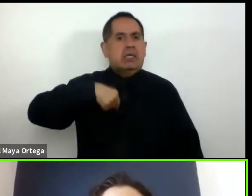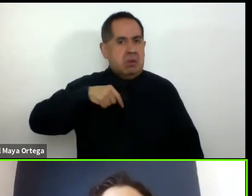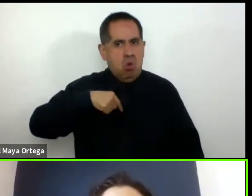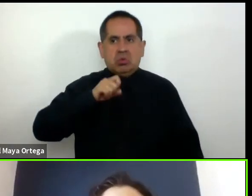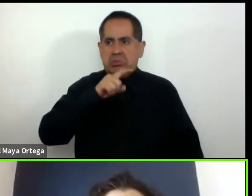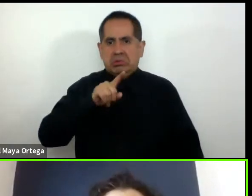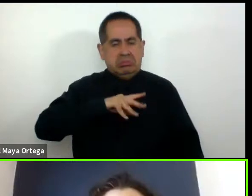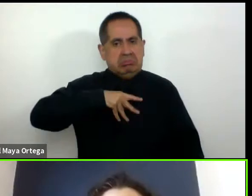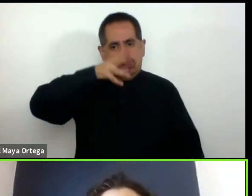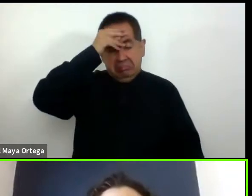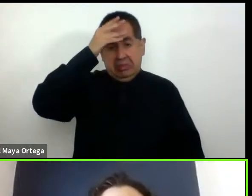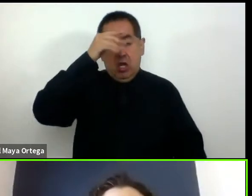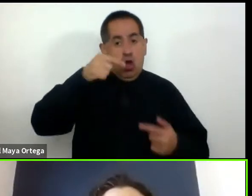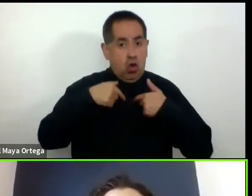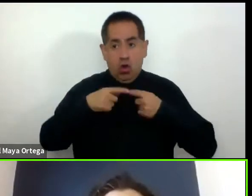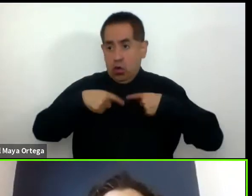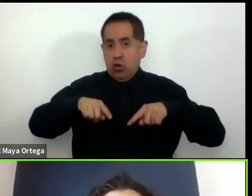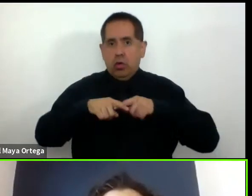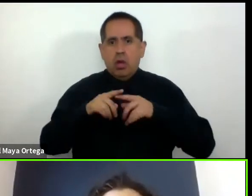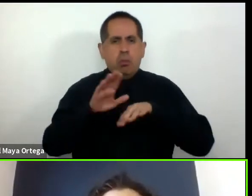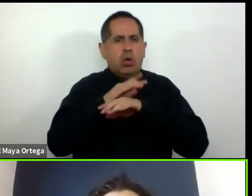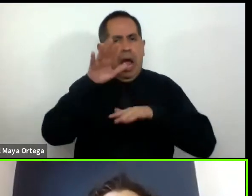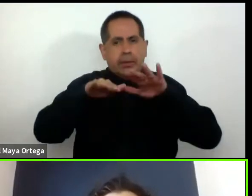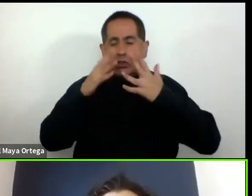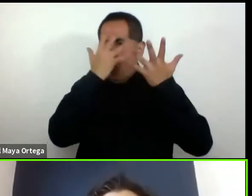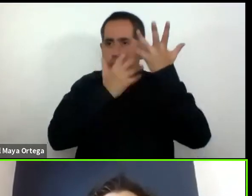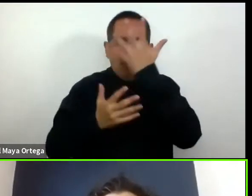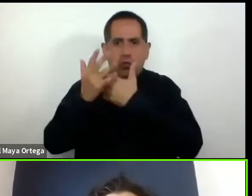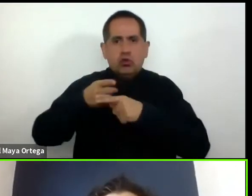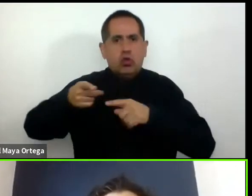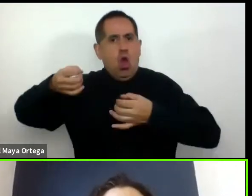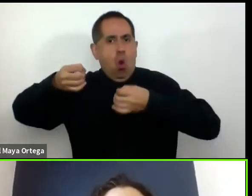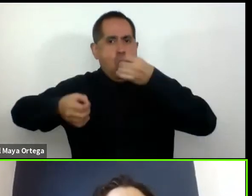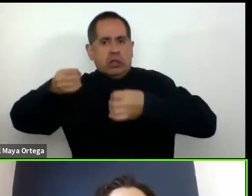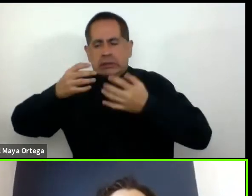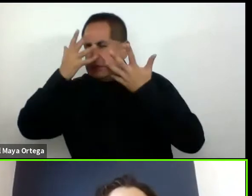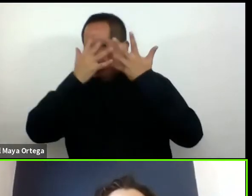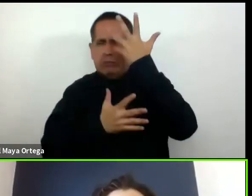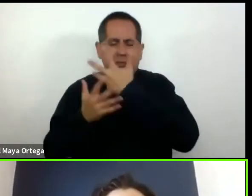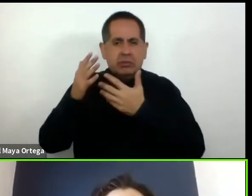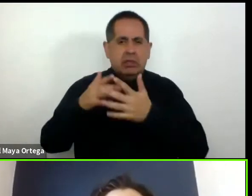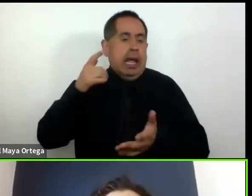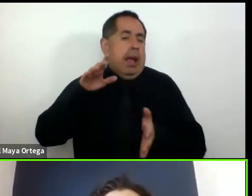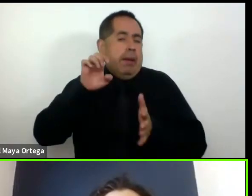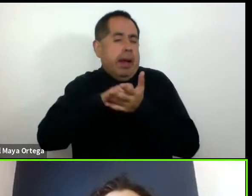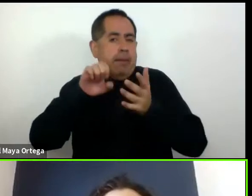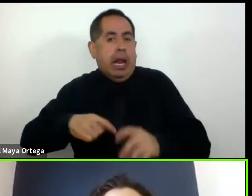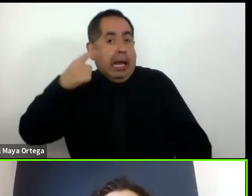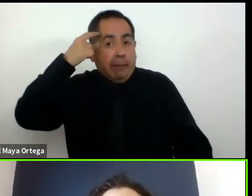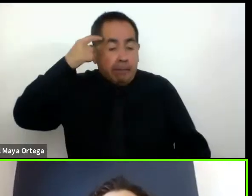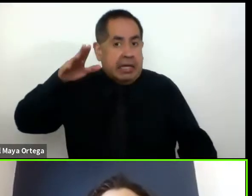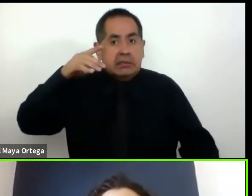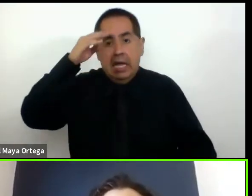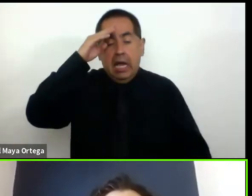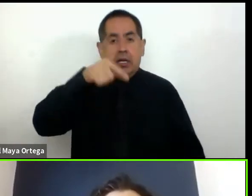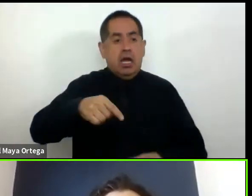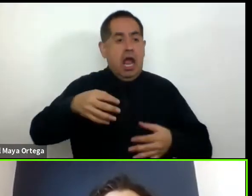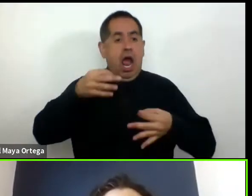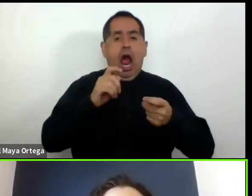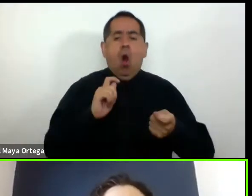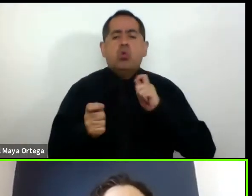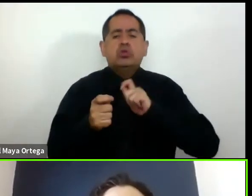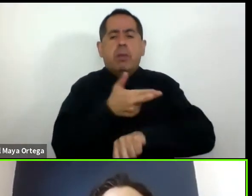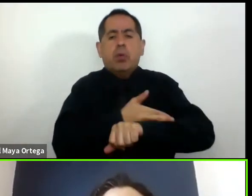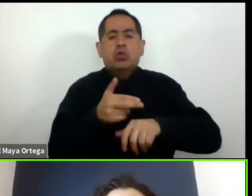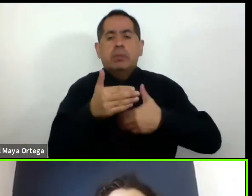lado, y me refiero nuevamente a las confusiones que hay entre los operadores de justicia, ¿no? Se cree, por ejemplo, en el proceso penal que los ajustes de